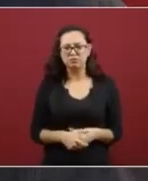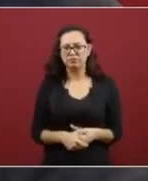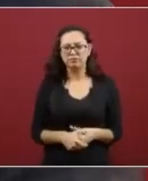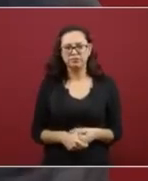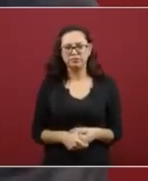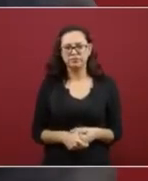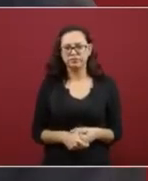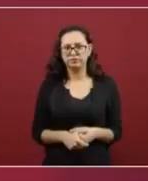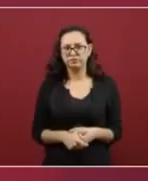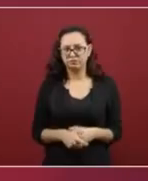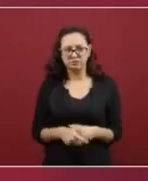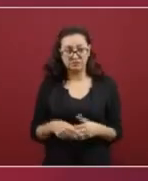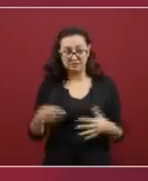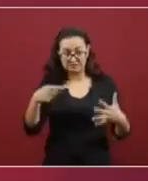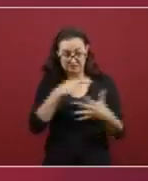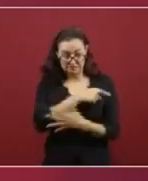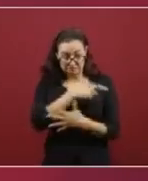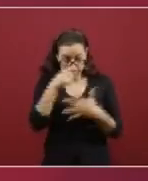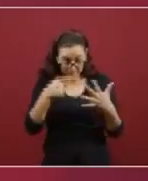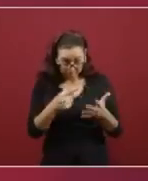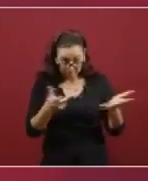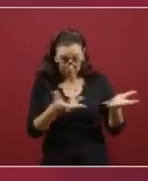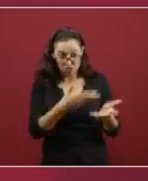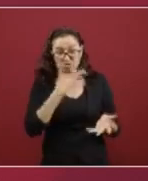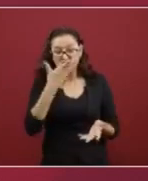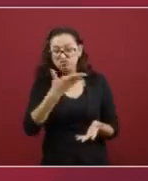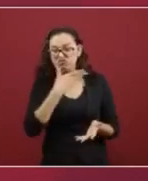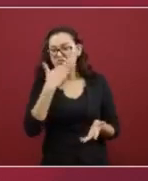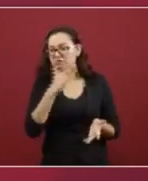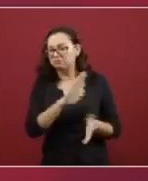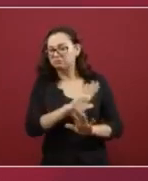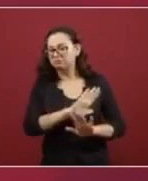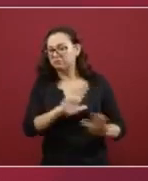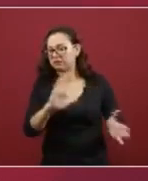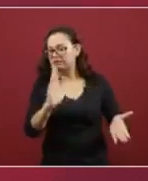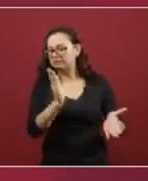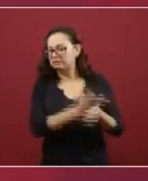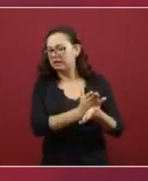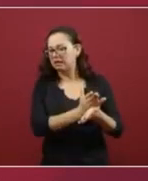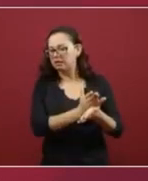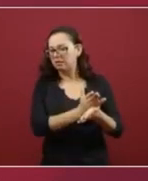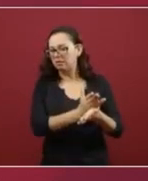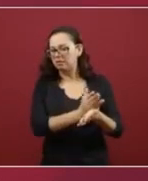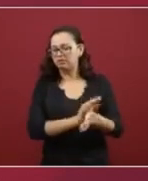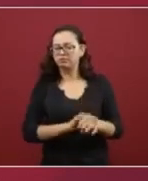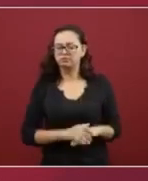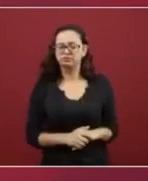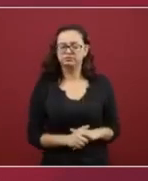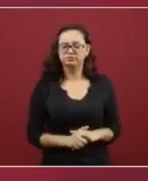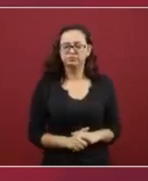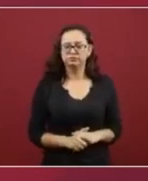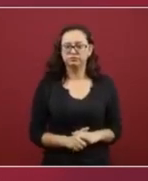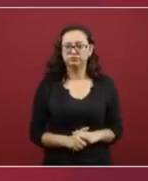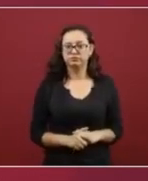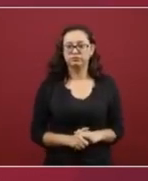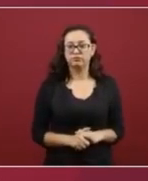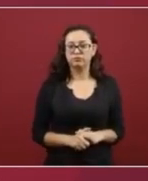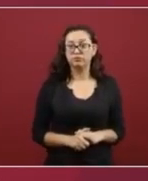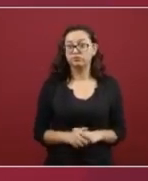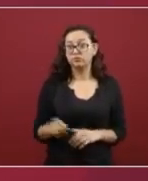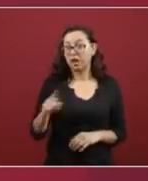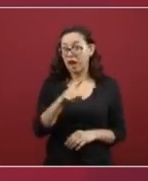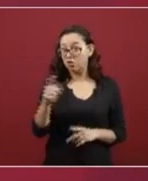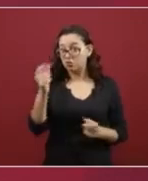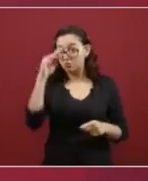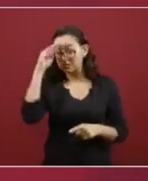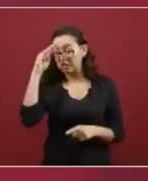¿Ya eso? Se acabó. Para los que están pensando que es lo mismo,